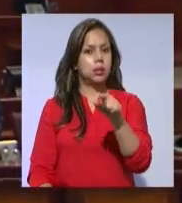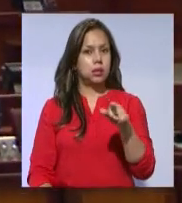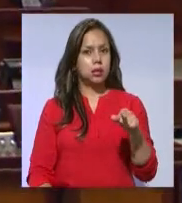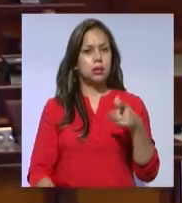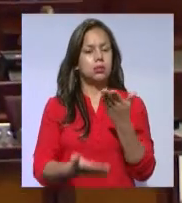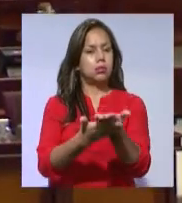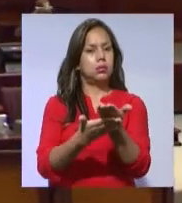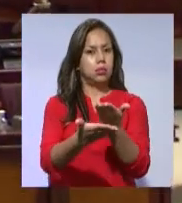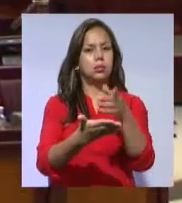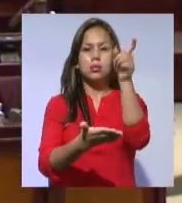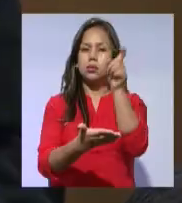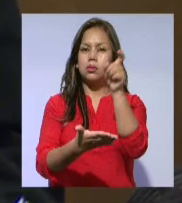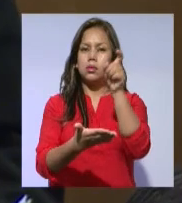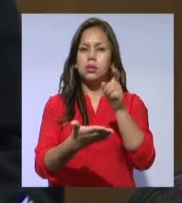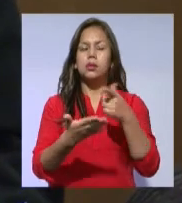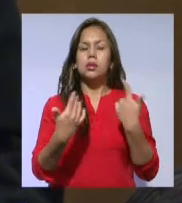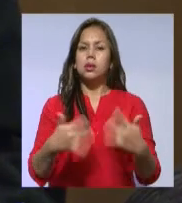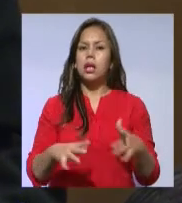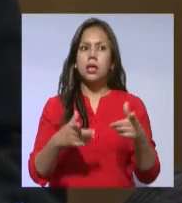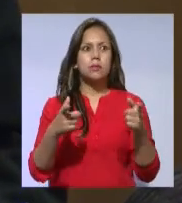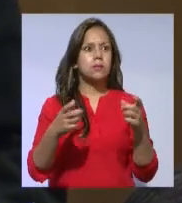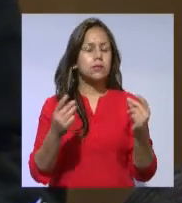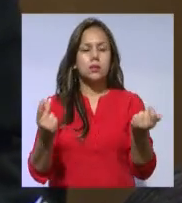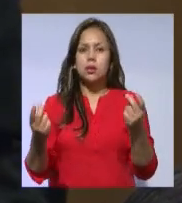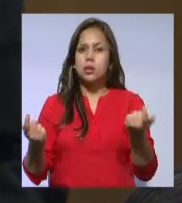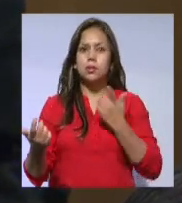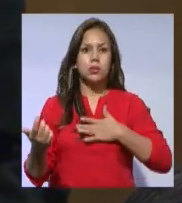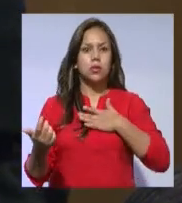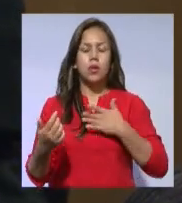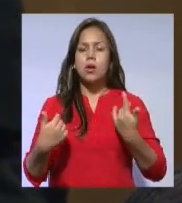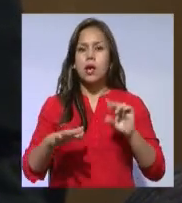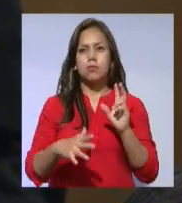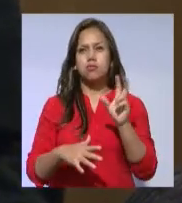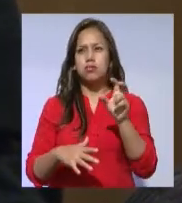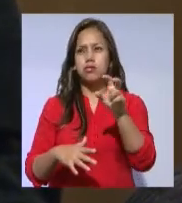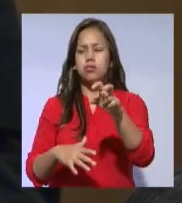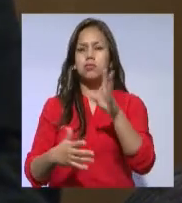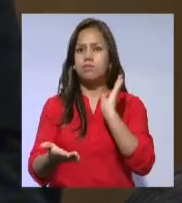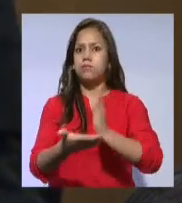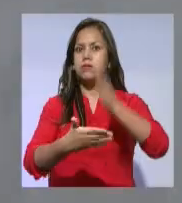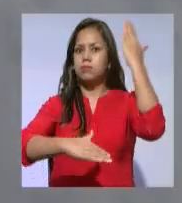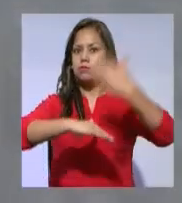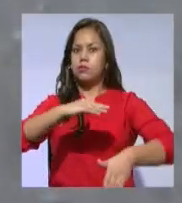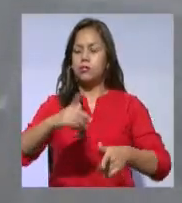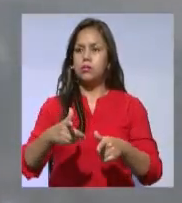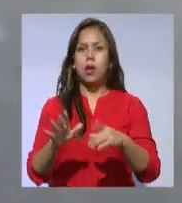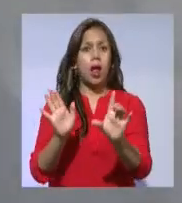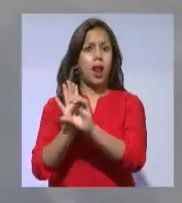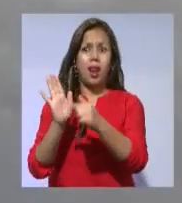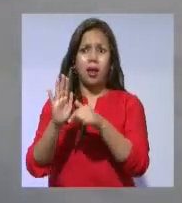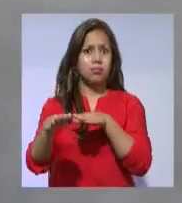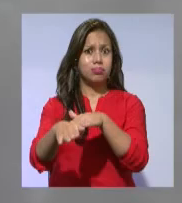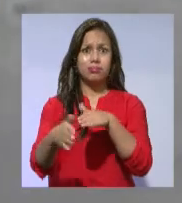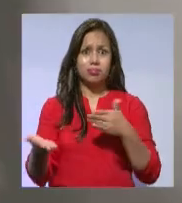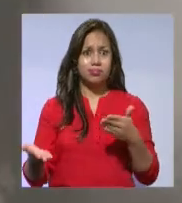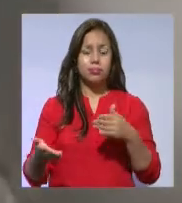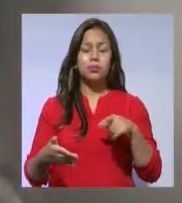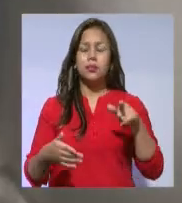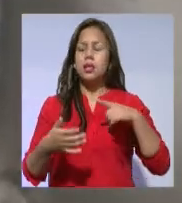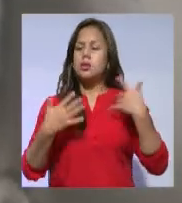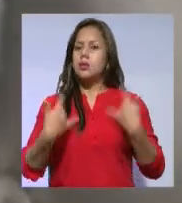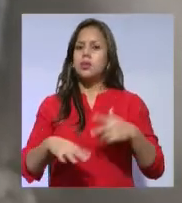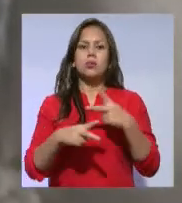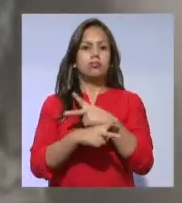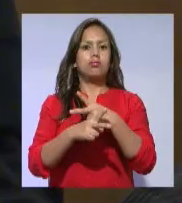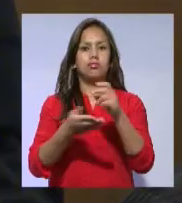por la cual es necesario adoptar medidas urgentes para frenar las actividades de explotación minera ilegal que pondrían según dijo en grave riesgo